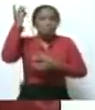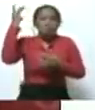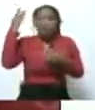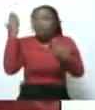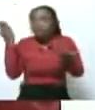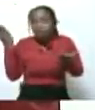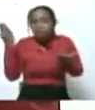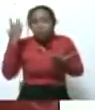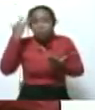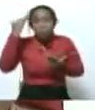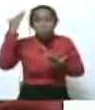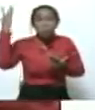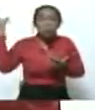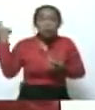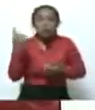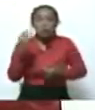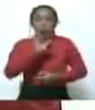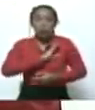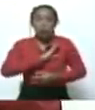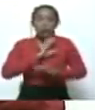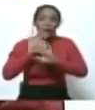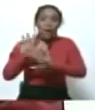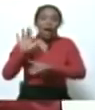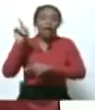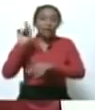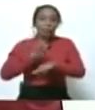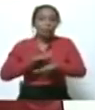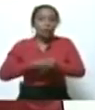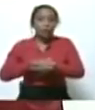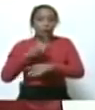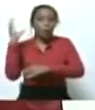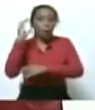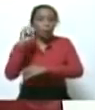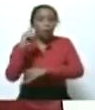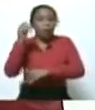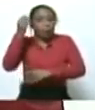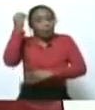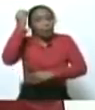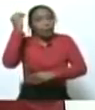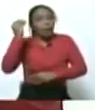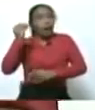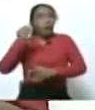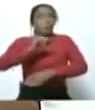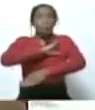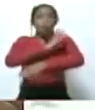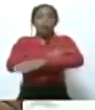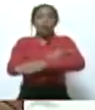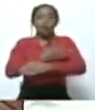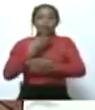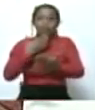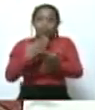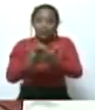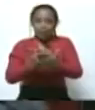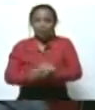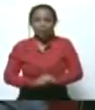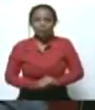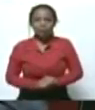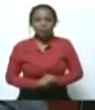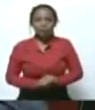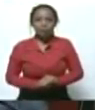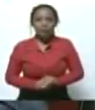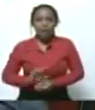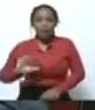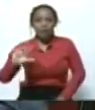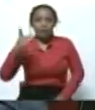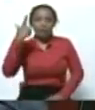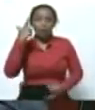de la imaginación solo de ellos. Así ocurre en Colombia, de creerse poderoso. Gracias. La